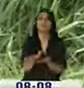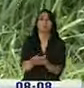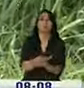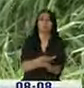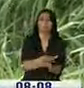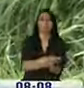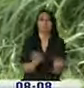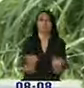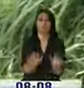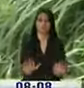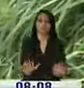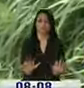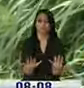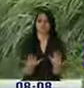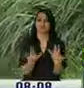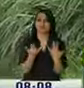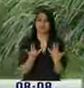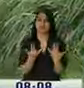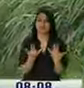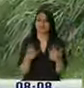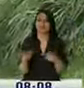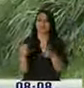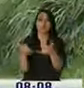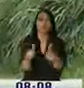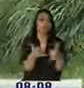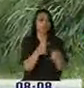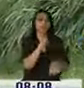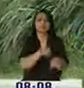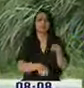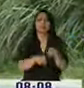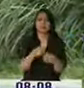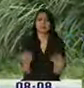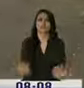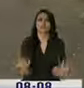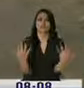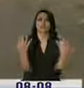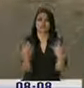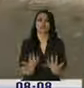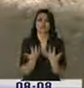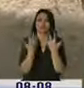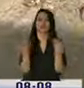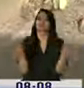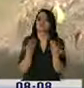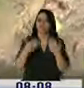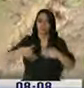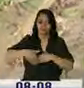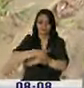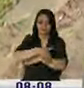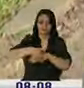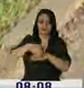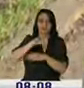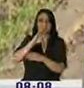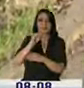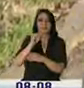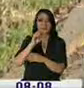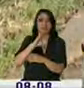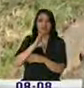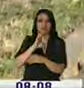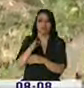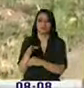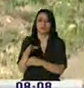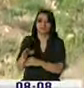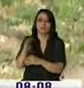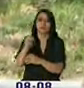hierbas crecidas que tapan los pocos juegos infantiles del parque ubicado en la calle Vasco de Contreras entre Mañosca